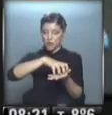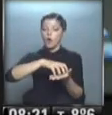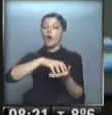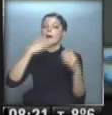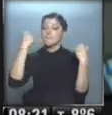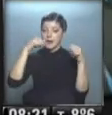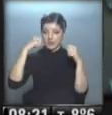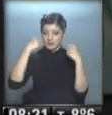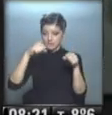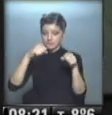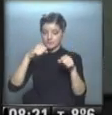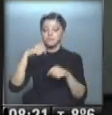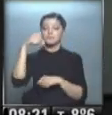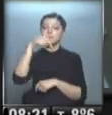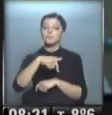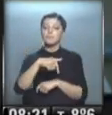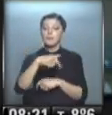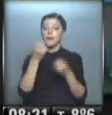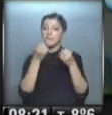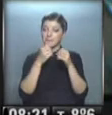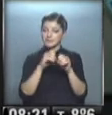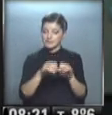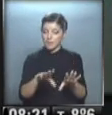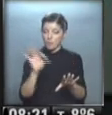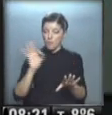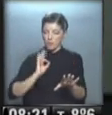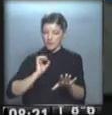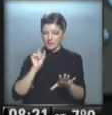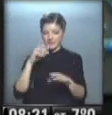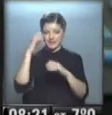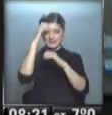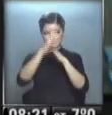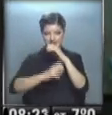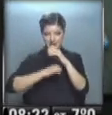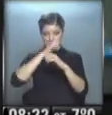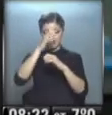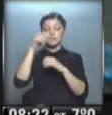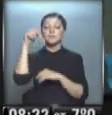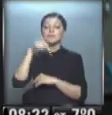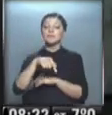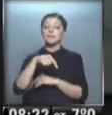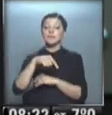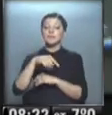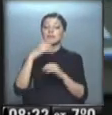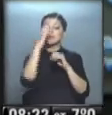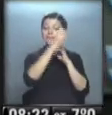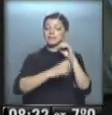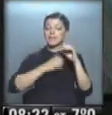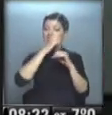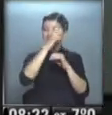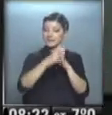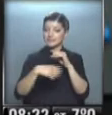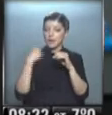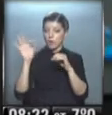vamos a comenzar las pruebas del satélite. El satélite pasó a su fase de pruebas después de terminar